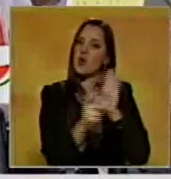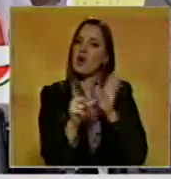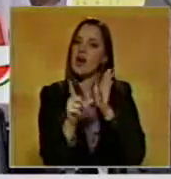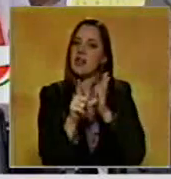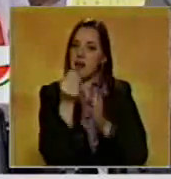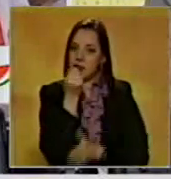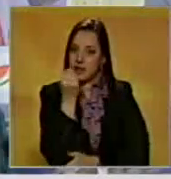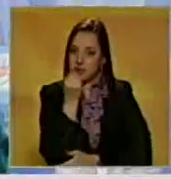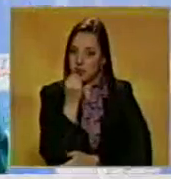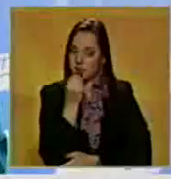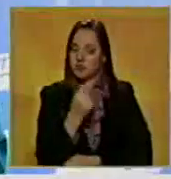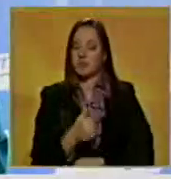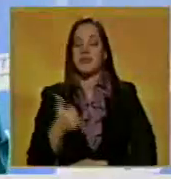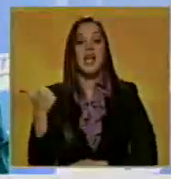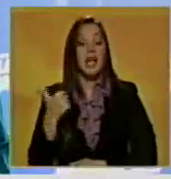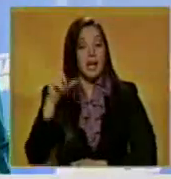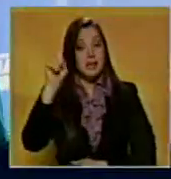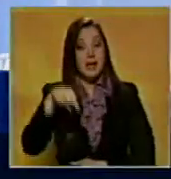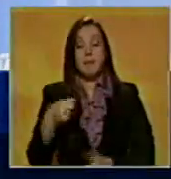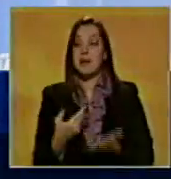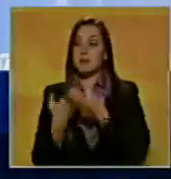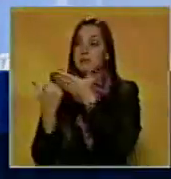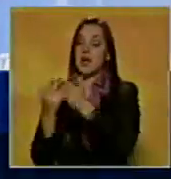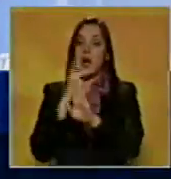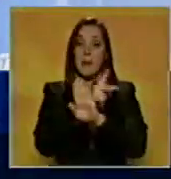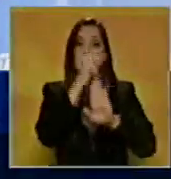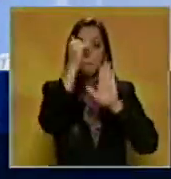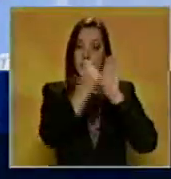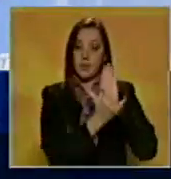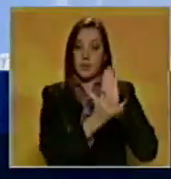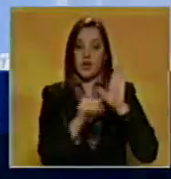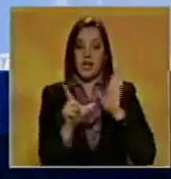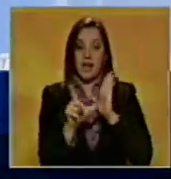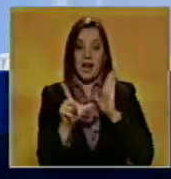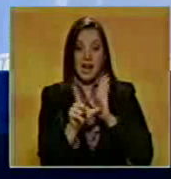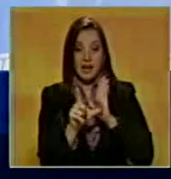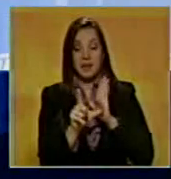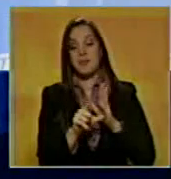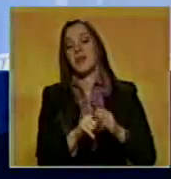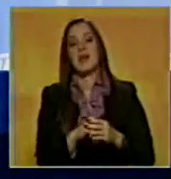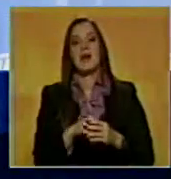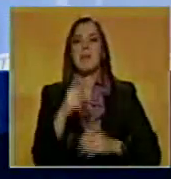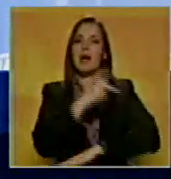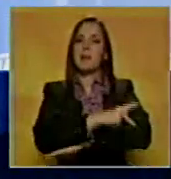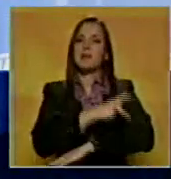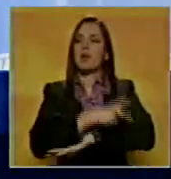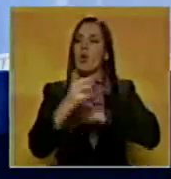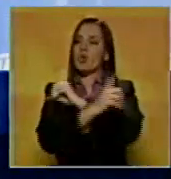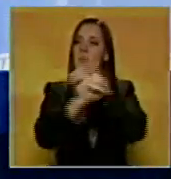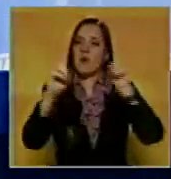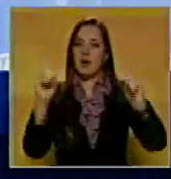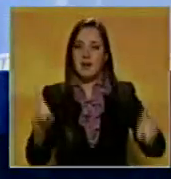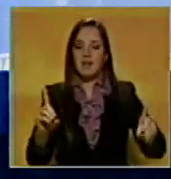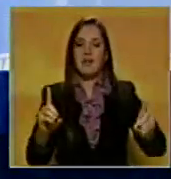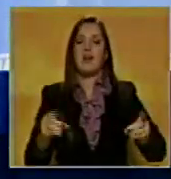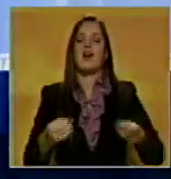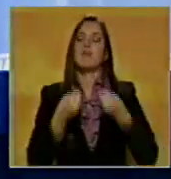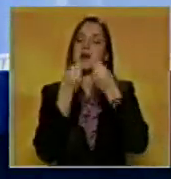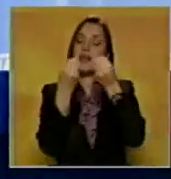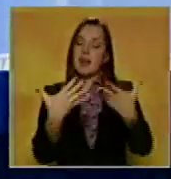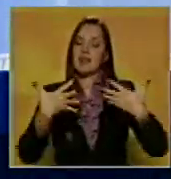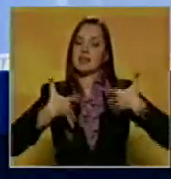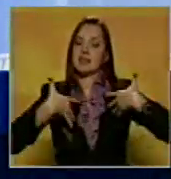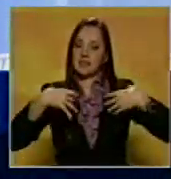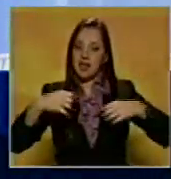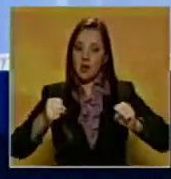nueva Asamblea Nacional un proyecto de ley para democratizar la renta petrolera y garantizar a los venezolanos vivienda, salud, educación